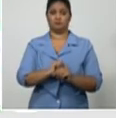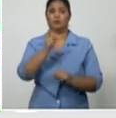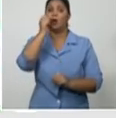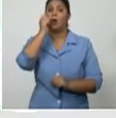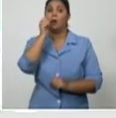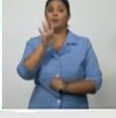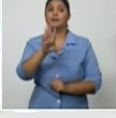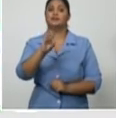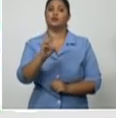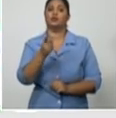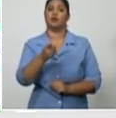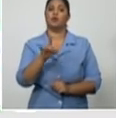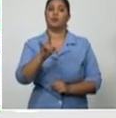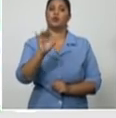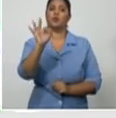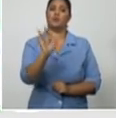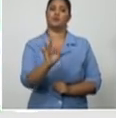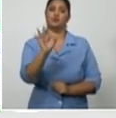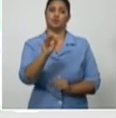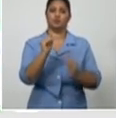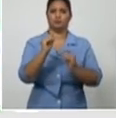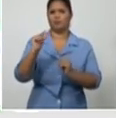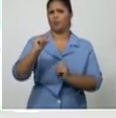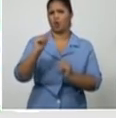50,9%, discretamente superior.